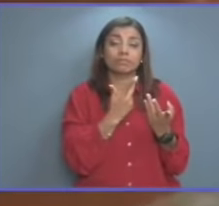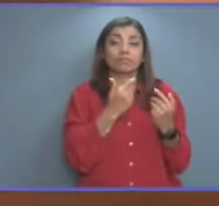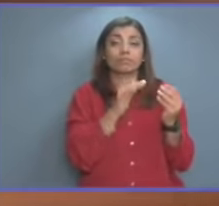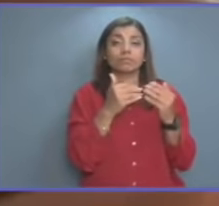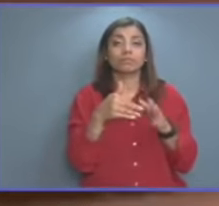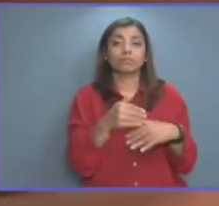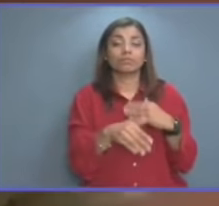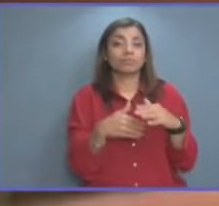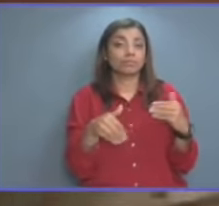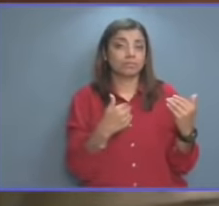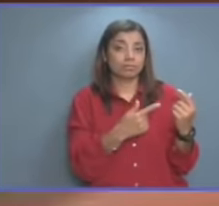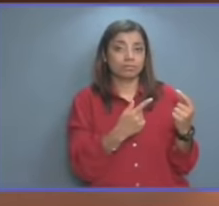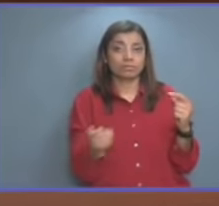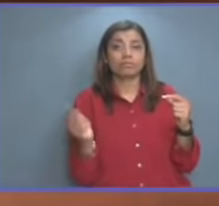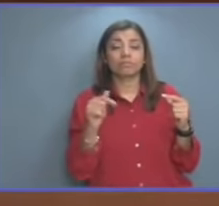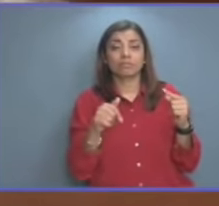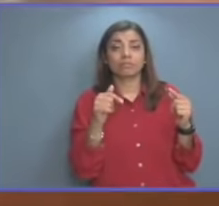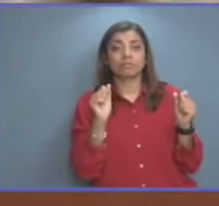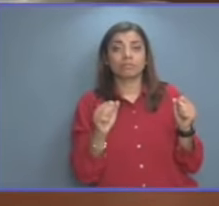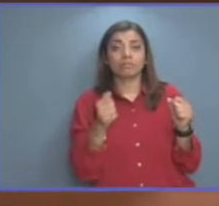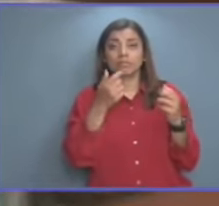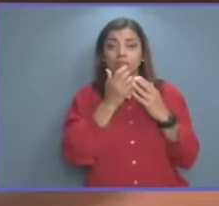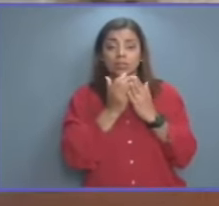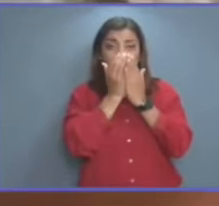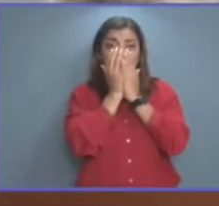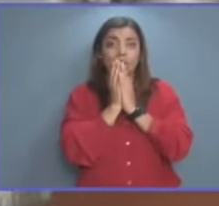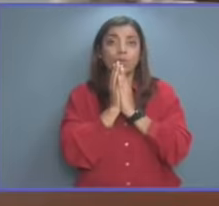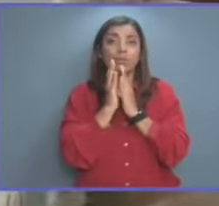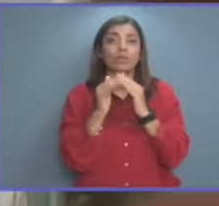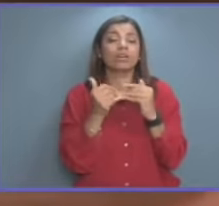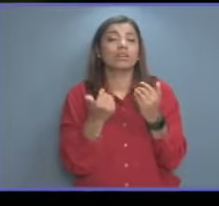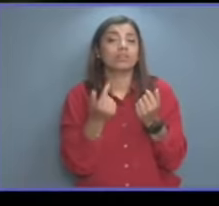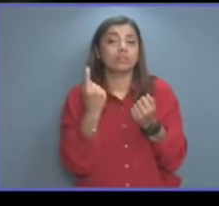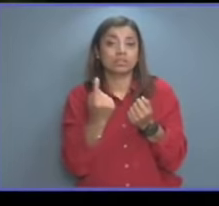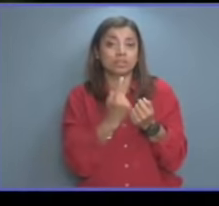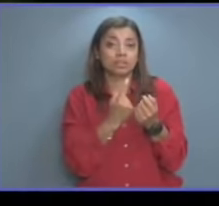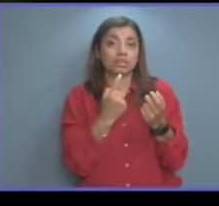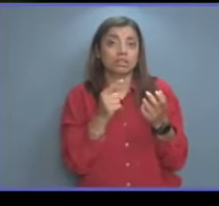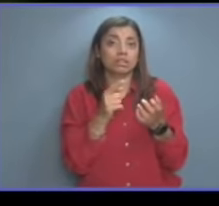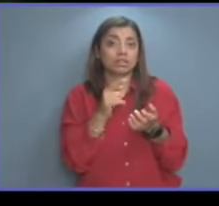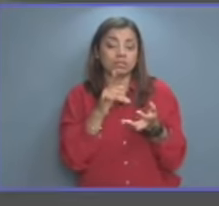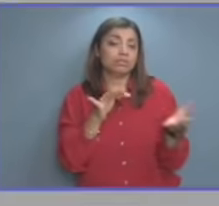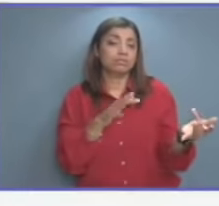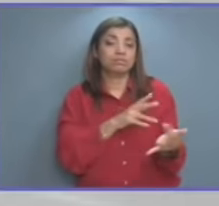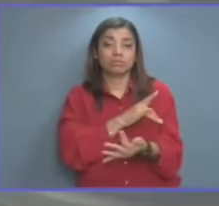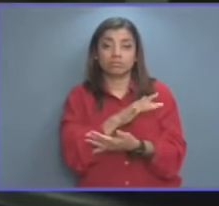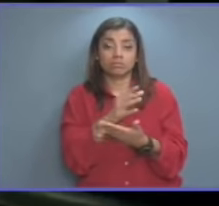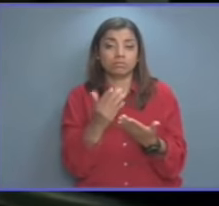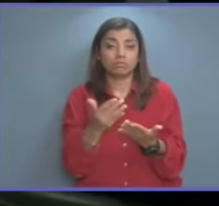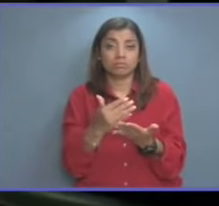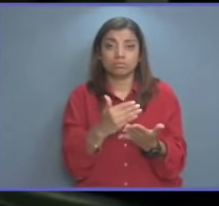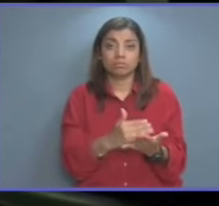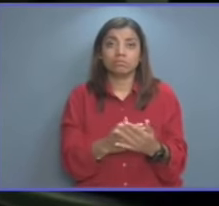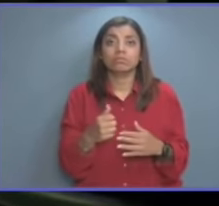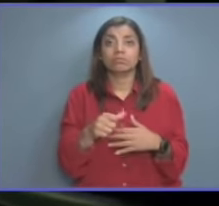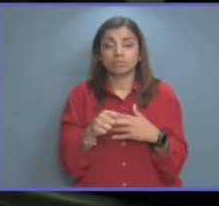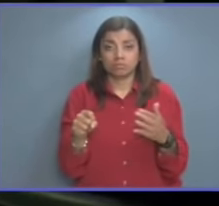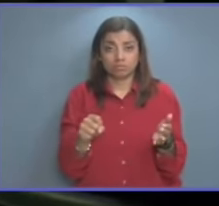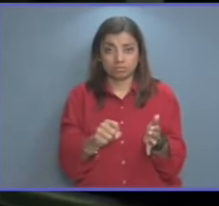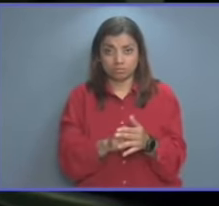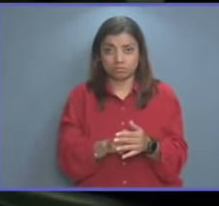diferenciación entre el uso doméstico del agua y la explotación para fines comerciales la nueva asamblea